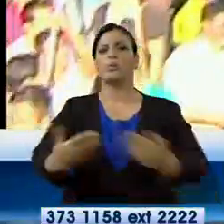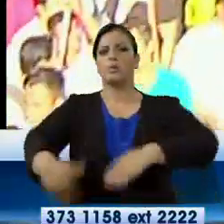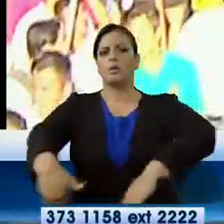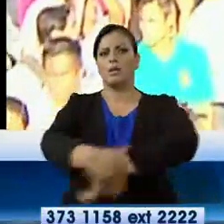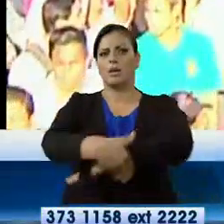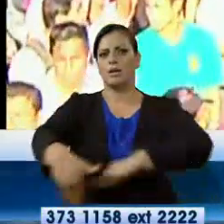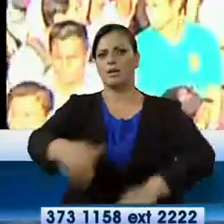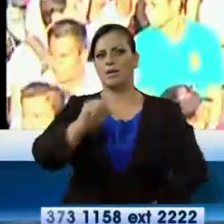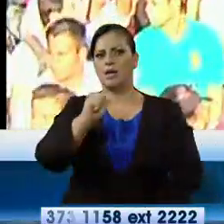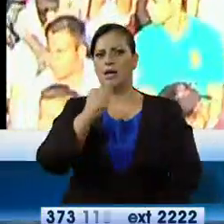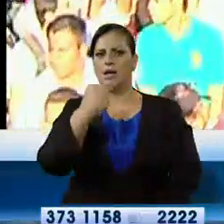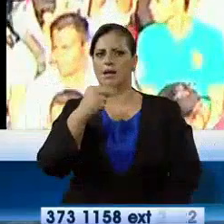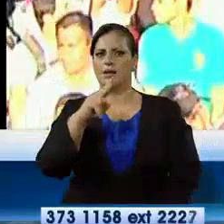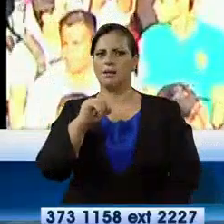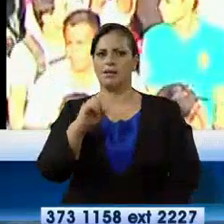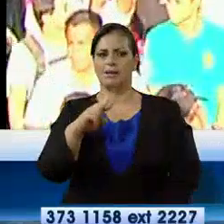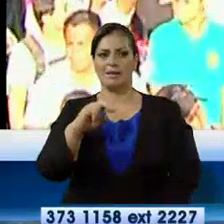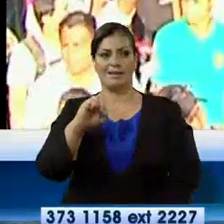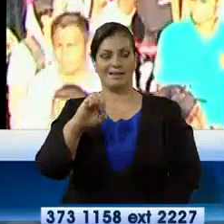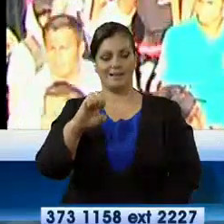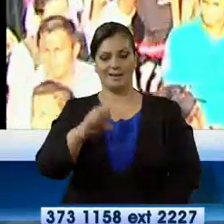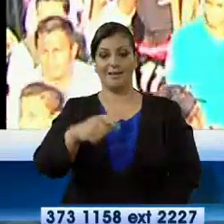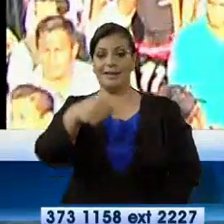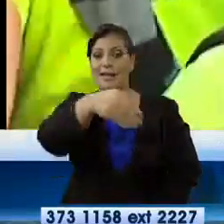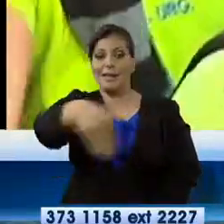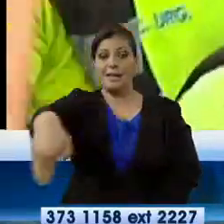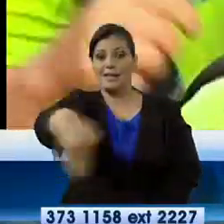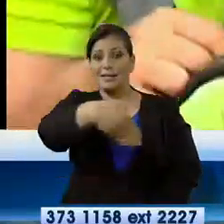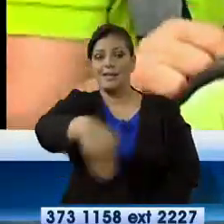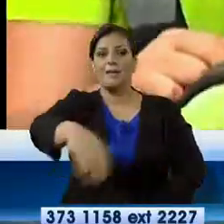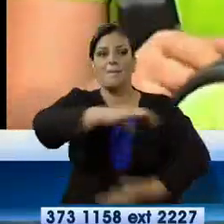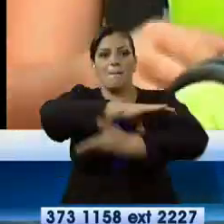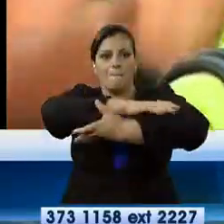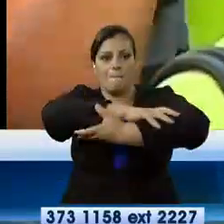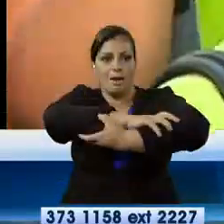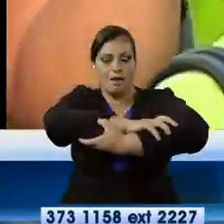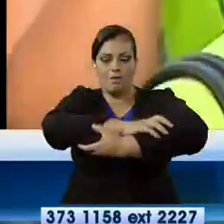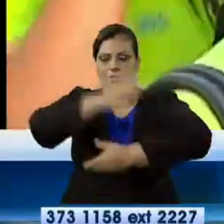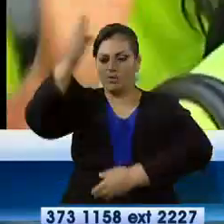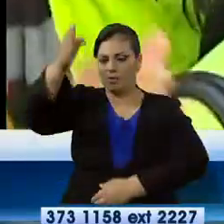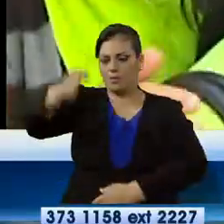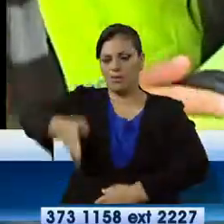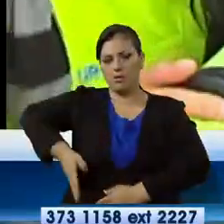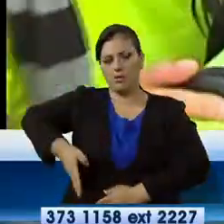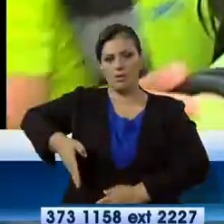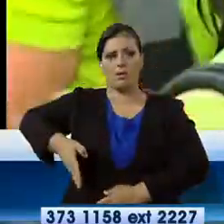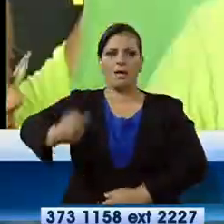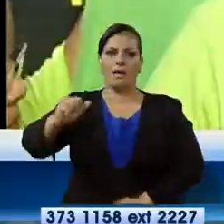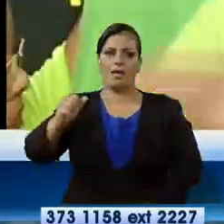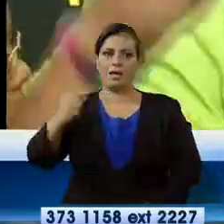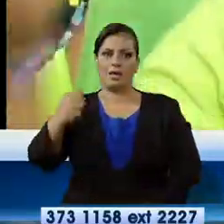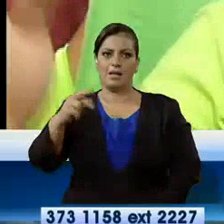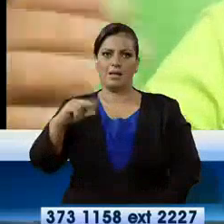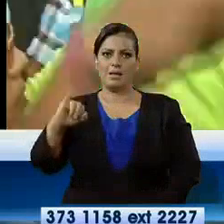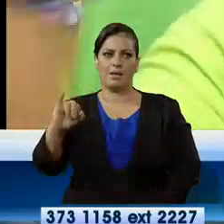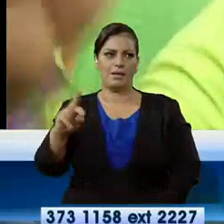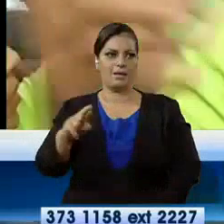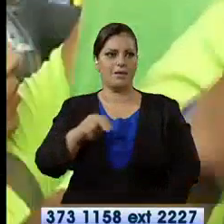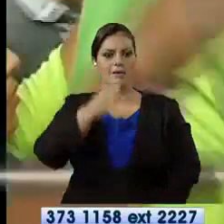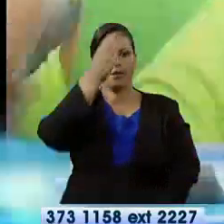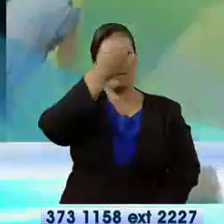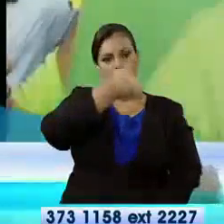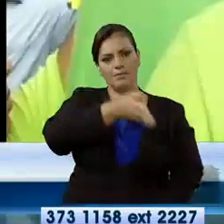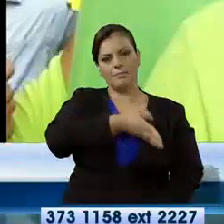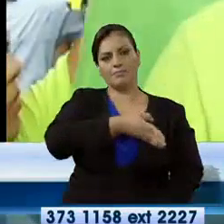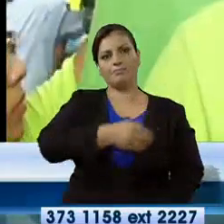entre Malecón y Pichincha. Y otras personas carentes de propuestas, carentes de criterio, quieren tirar abajo eso con marcha, con rueda de prensa,